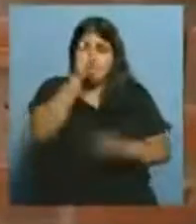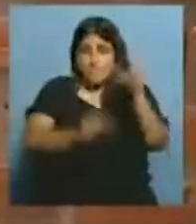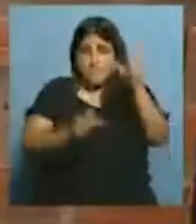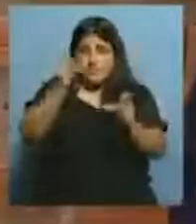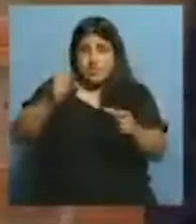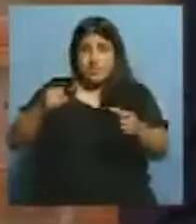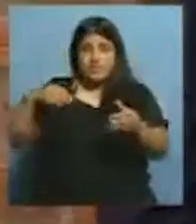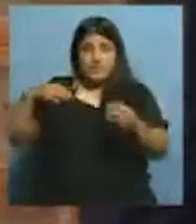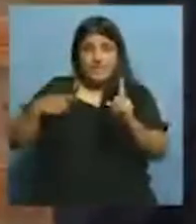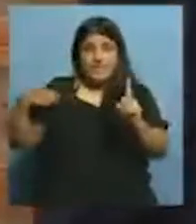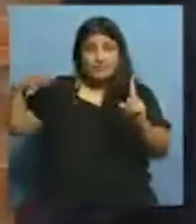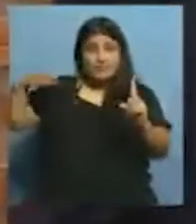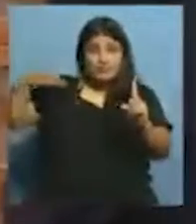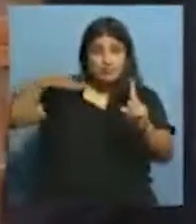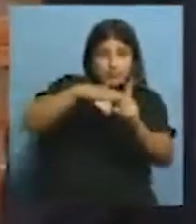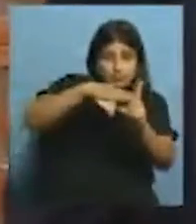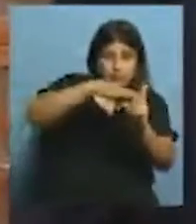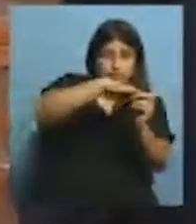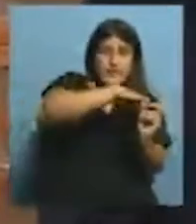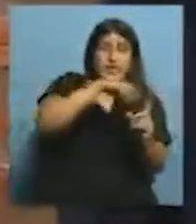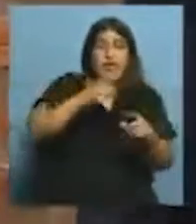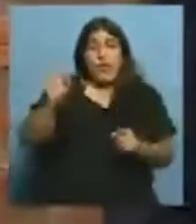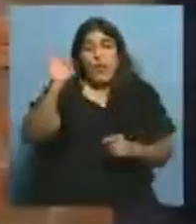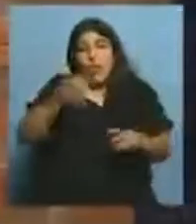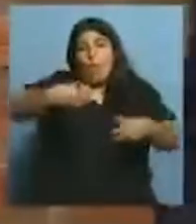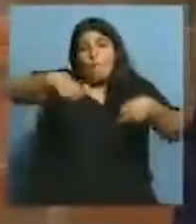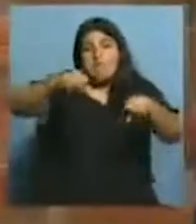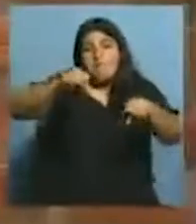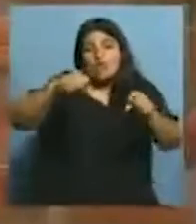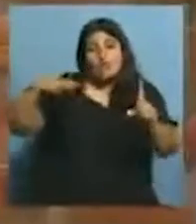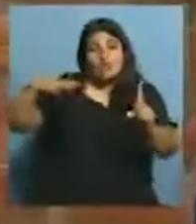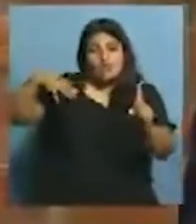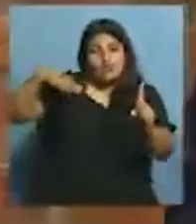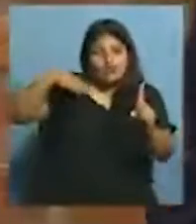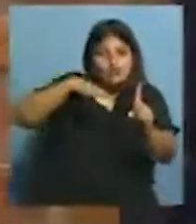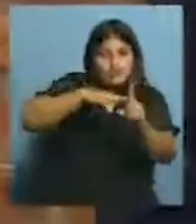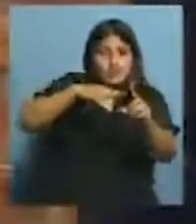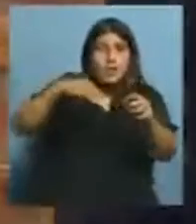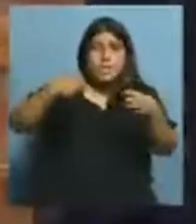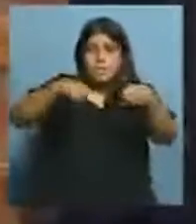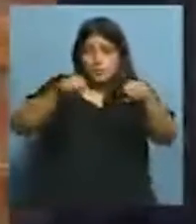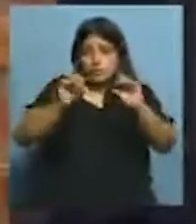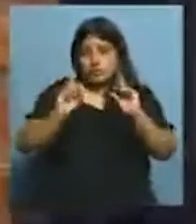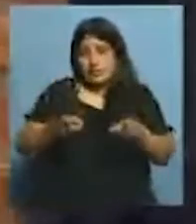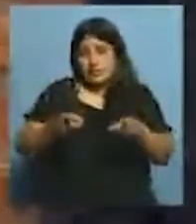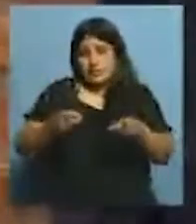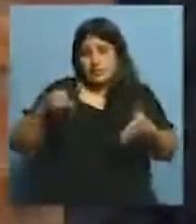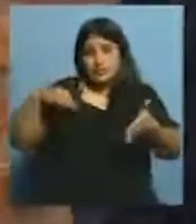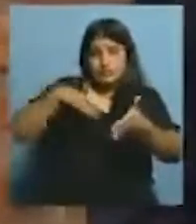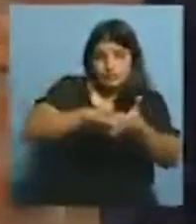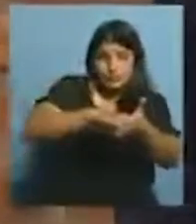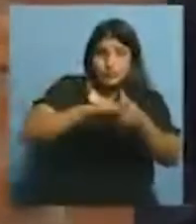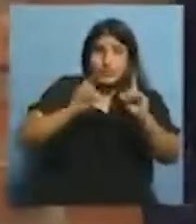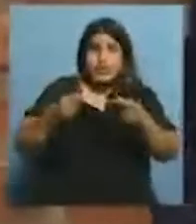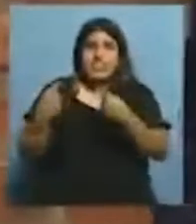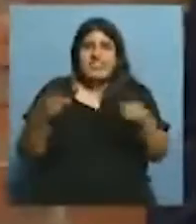fueron atropelladas, hasta motociclistas que fueron tocados por vehículos y que se dieron a la fuga o se escaparon directamente algunos de